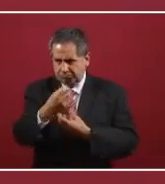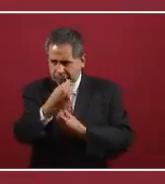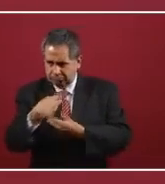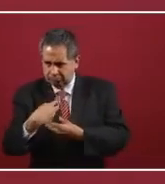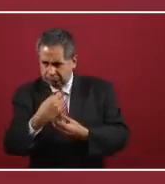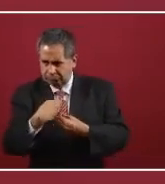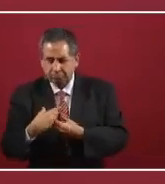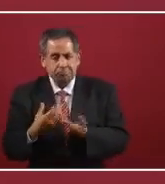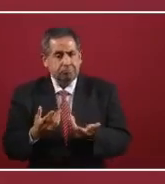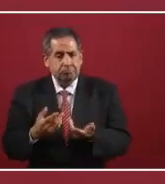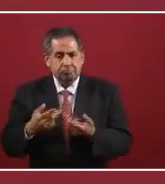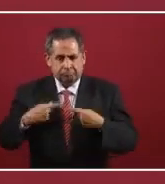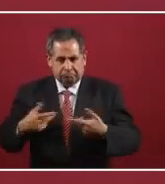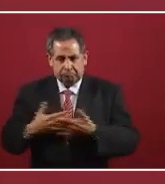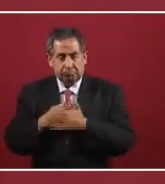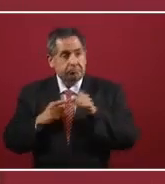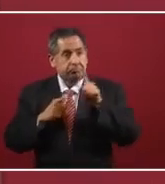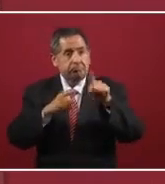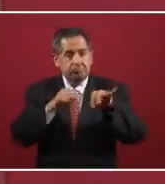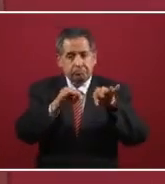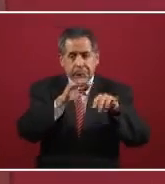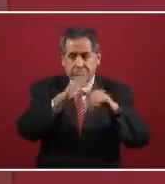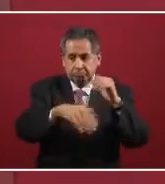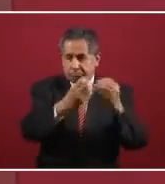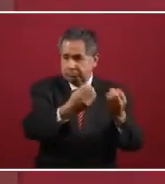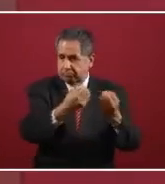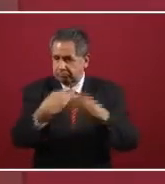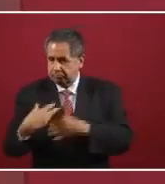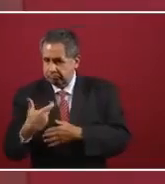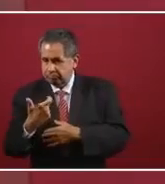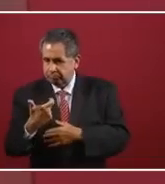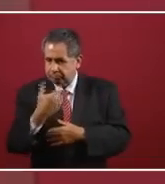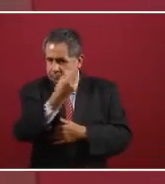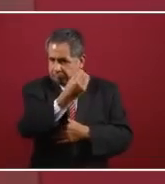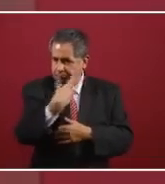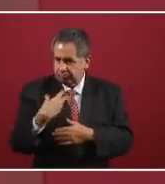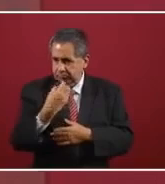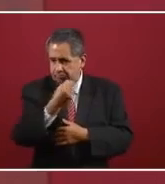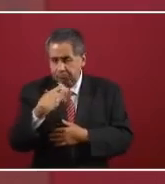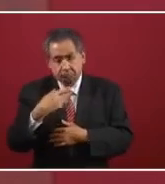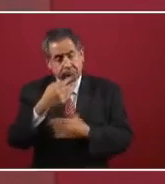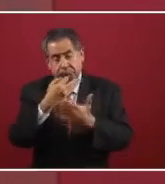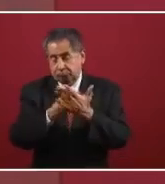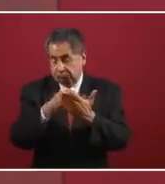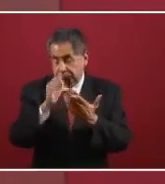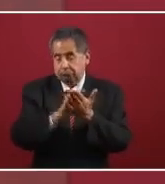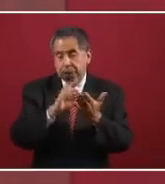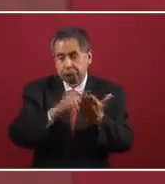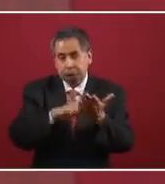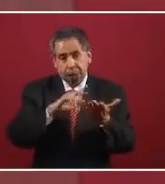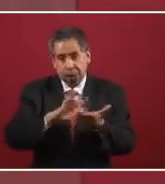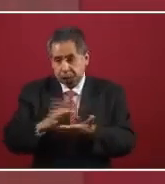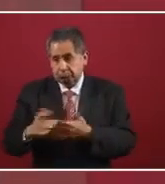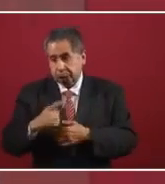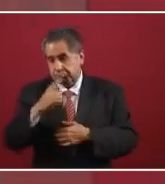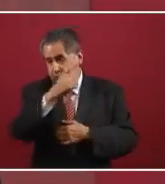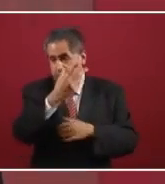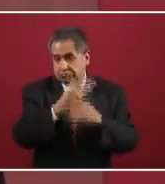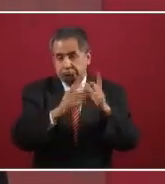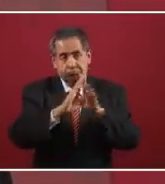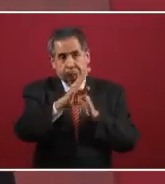nuestros paisanos a sus familiares, los héroes vivientes, nuestros paisanos